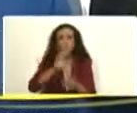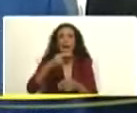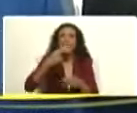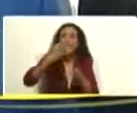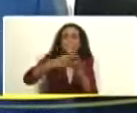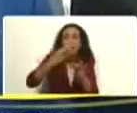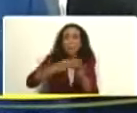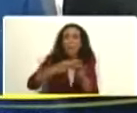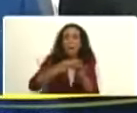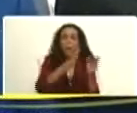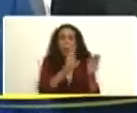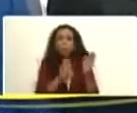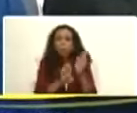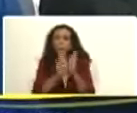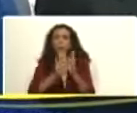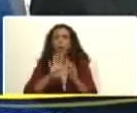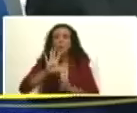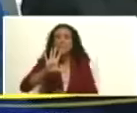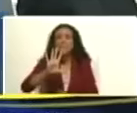2023 con un crecimiento de